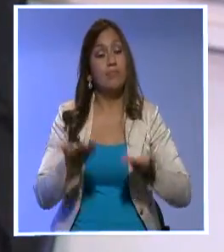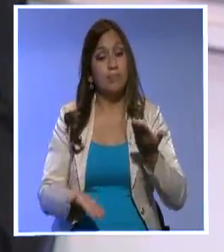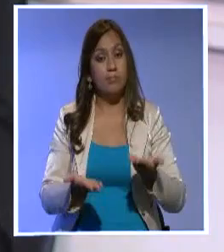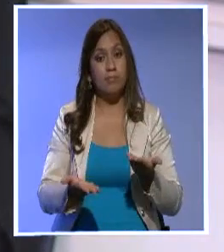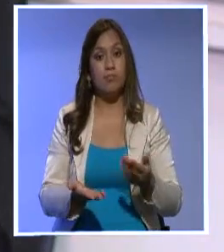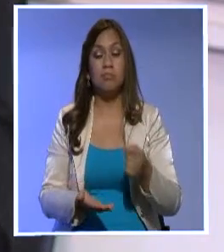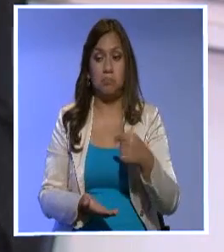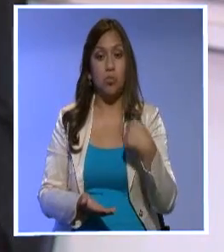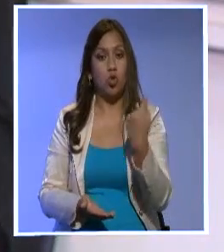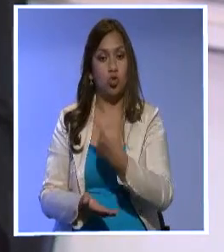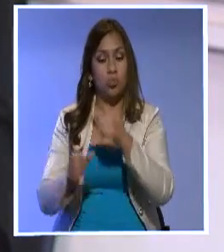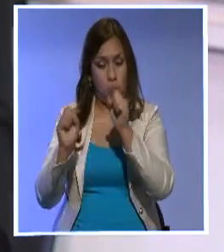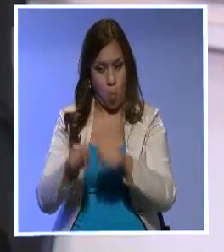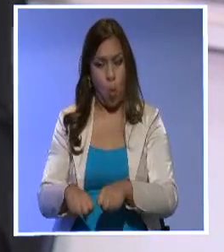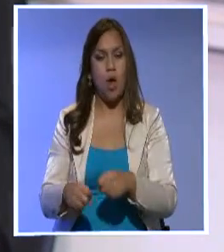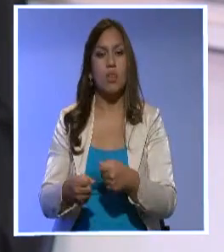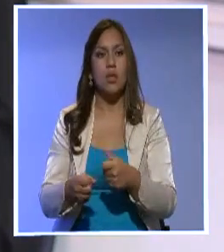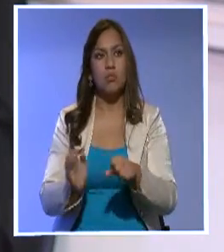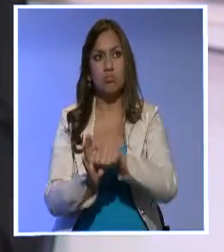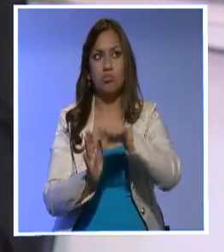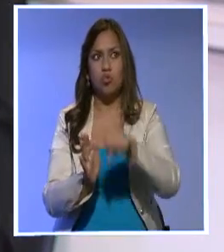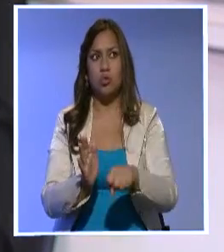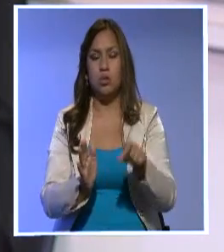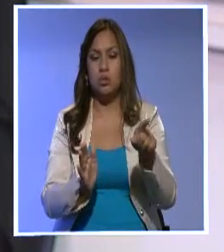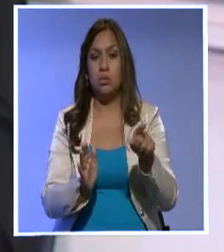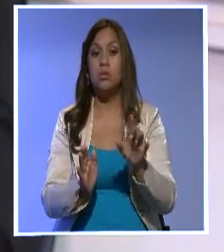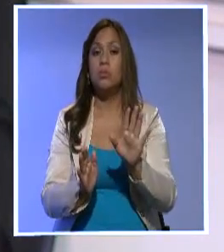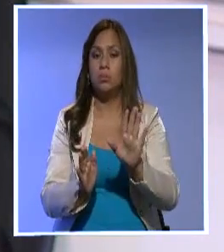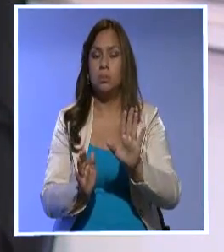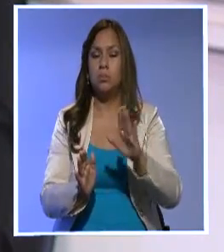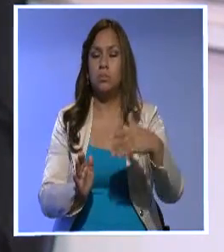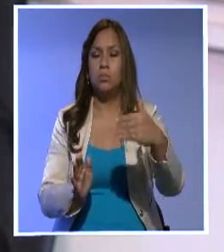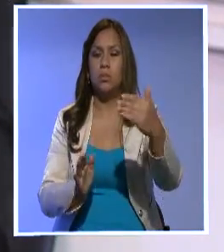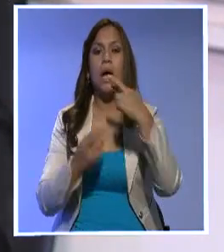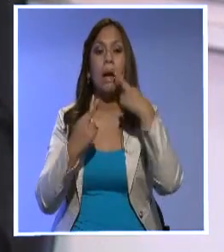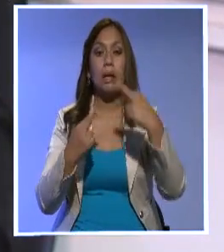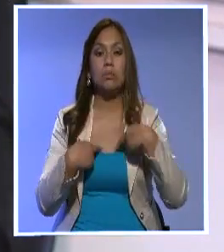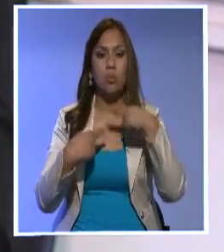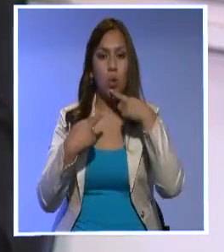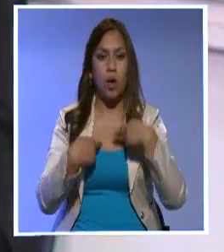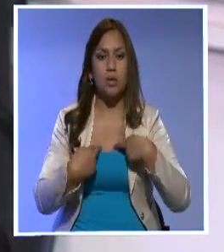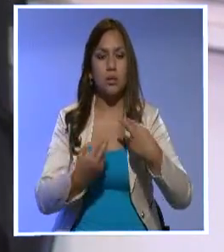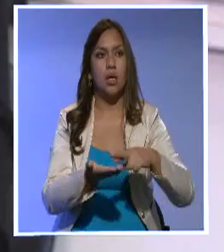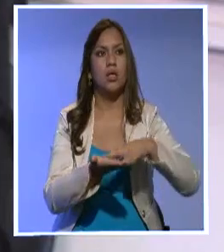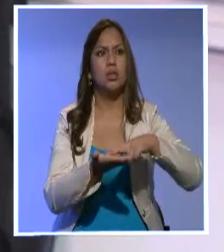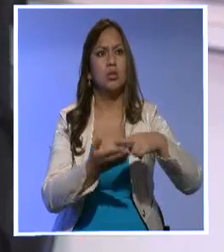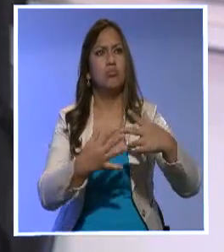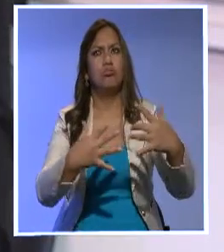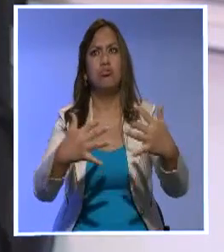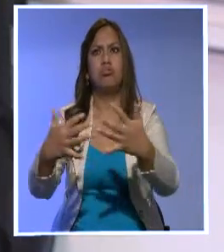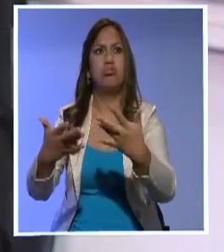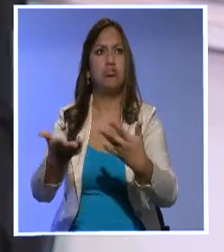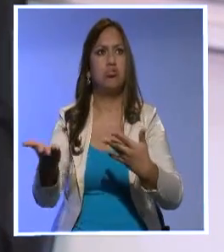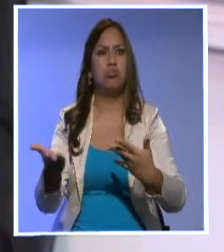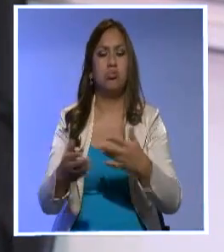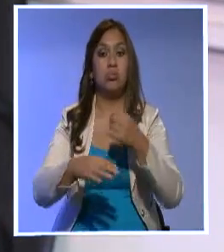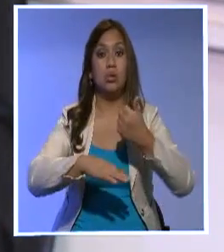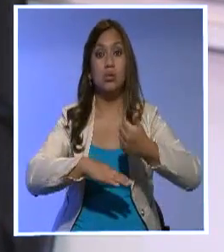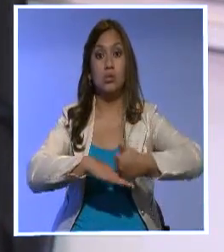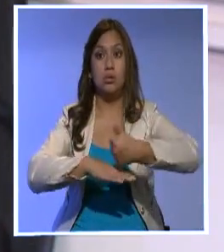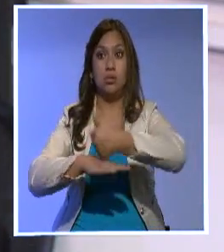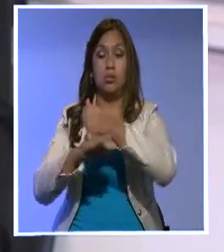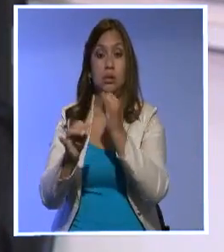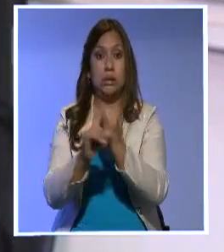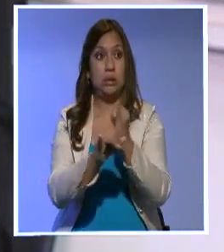y por supuesto del resultado de las audiencias también seguir retroalimentando a las mismas instituciones de control